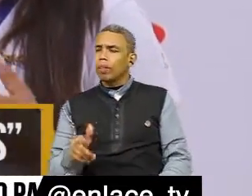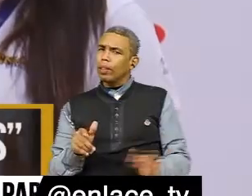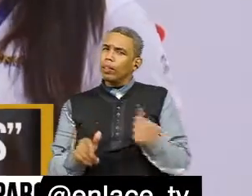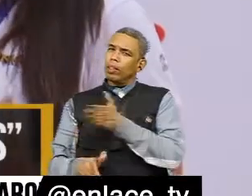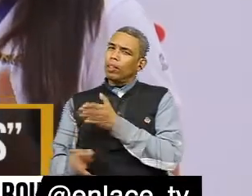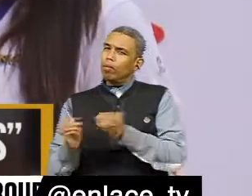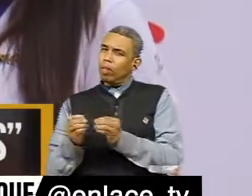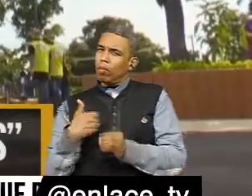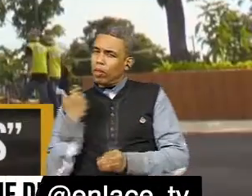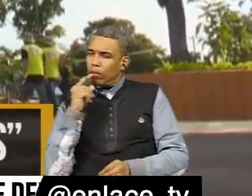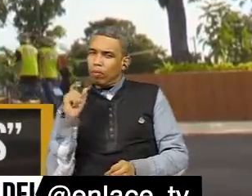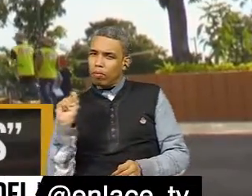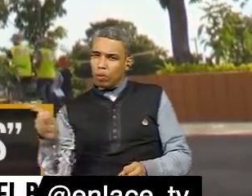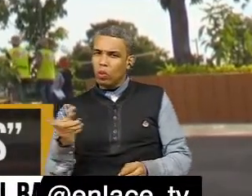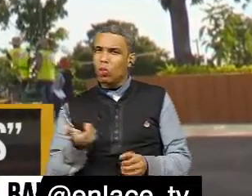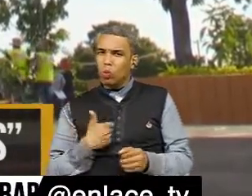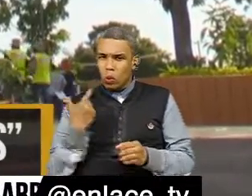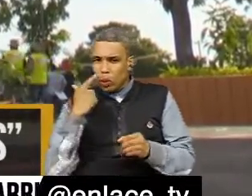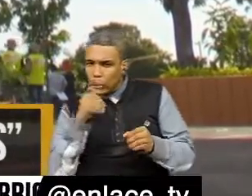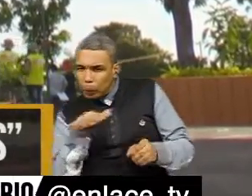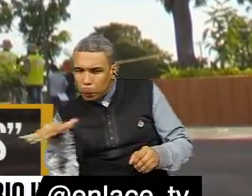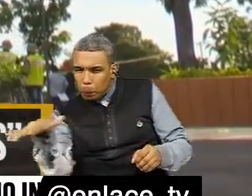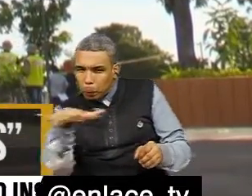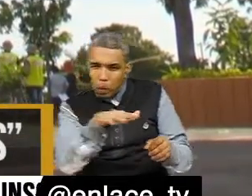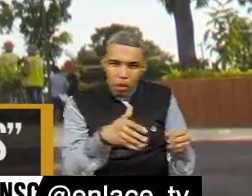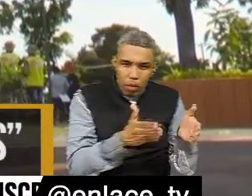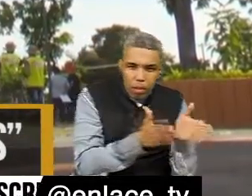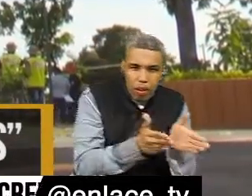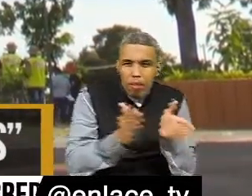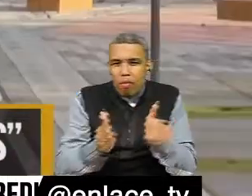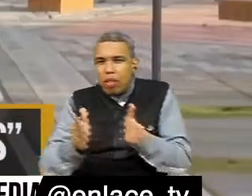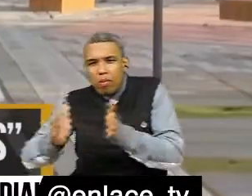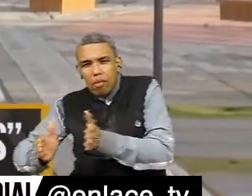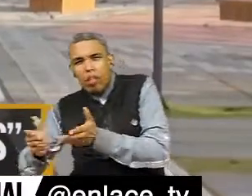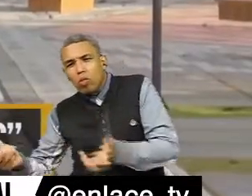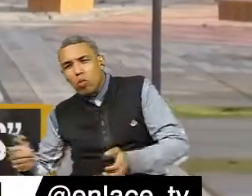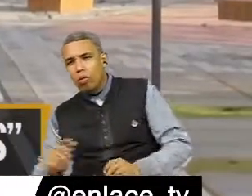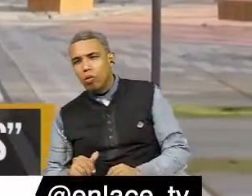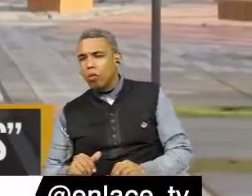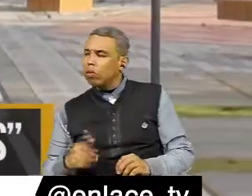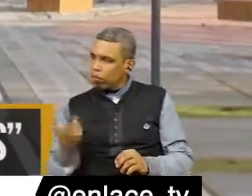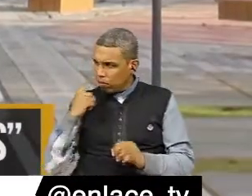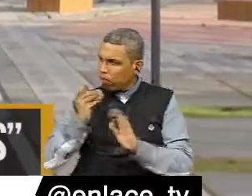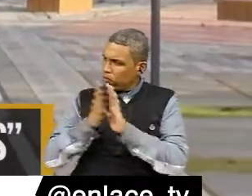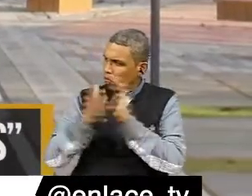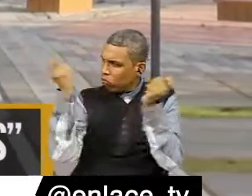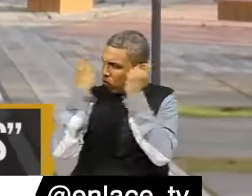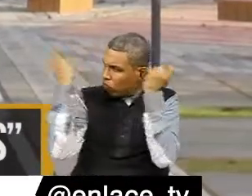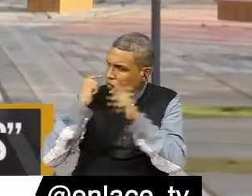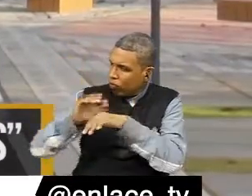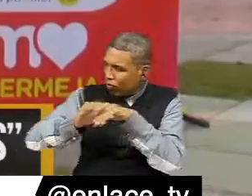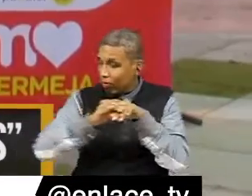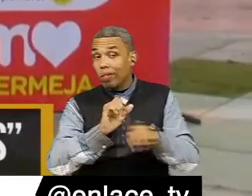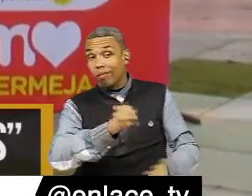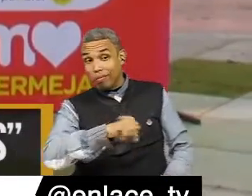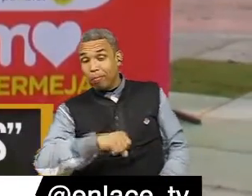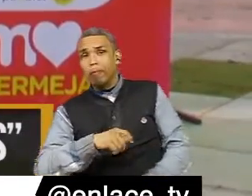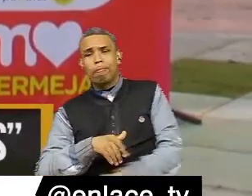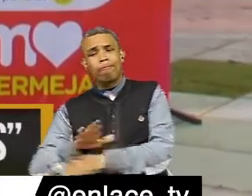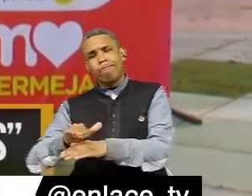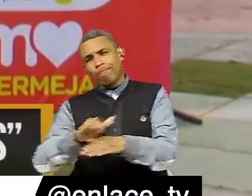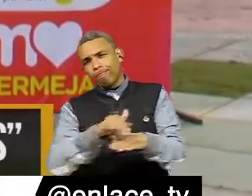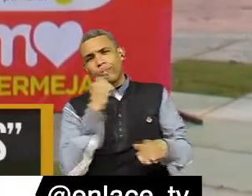¿En qué consiste y cuál es el objetivo? Bueno, hoy estamos dando inicio a la campaña Espacio para Todos, la cual busca dar a